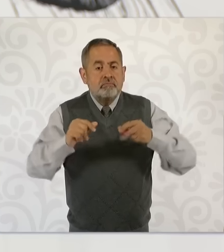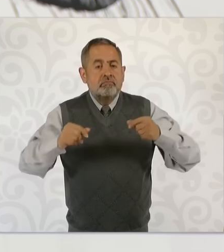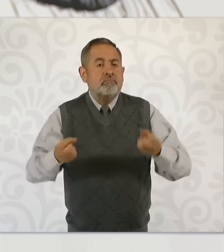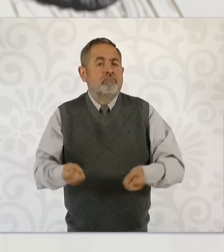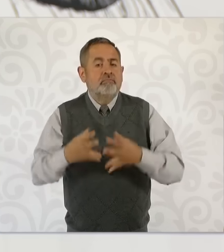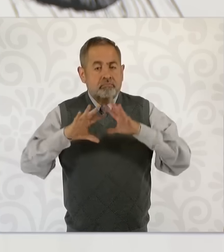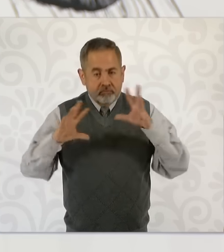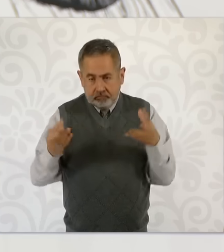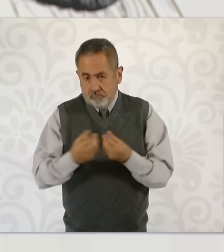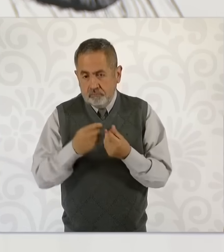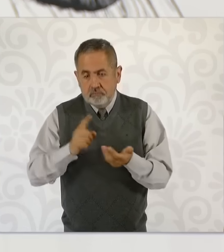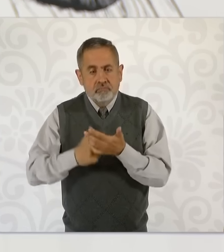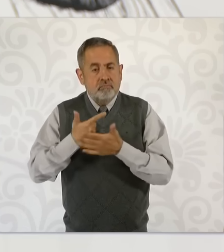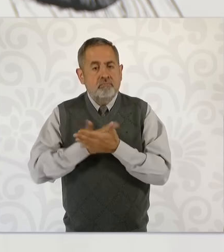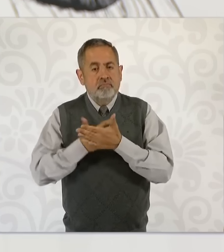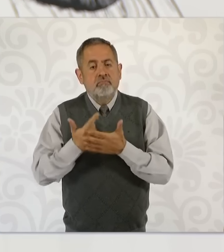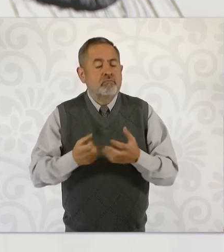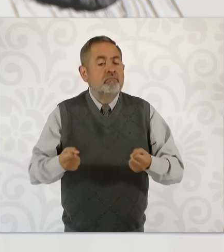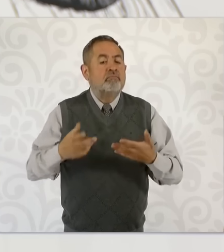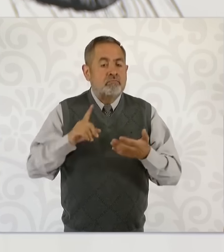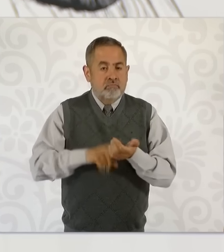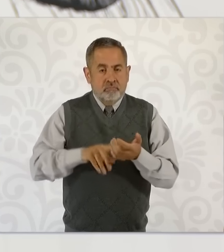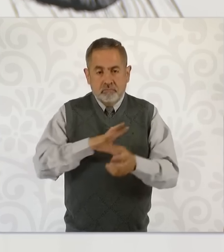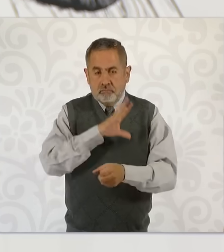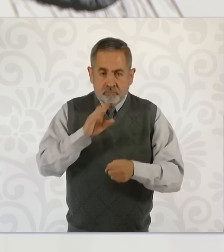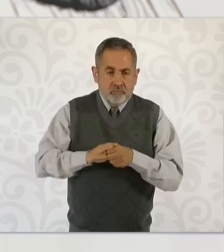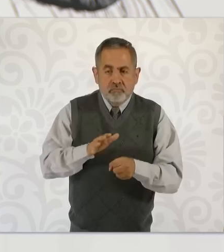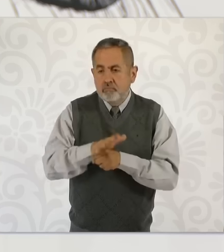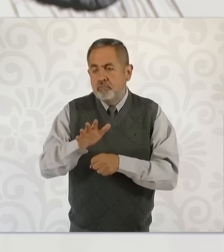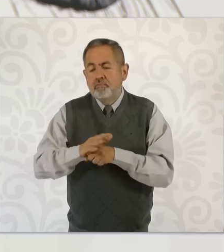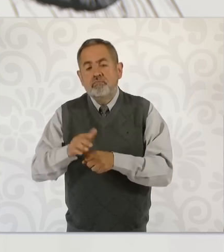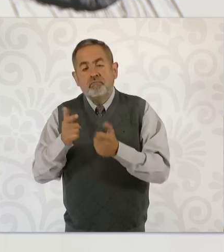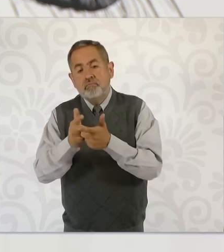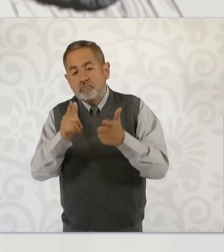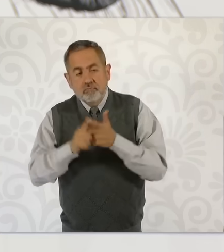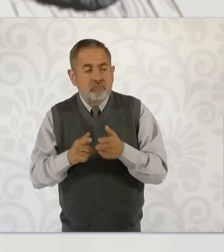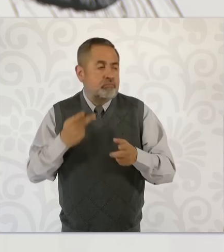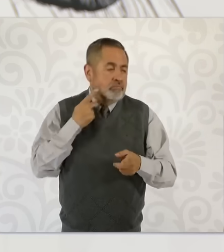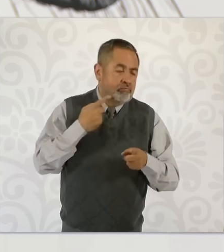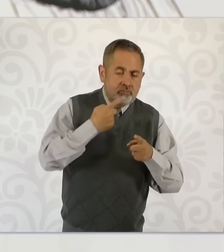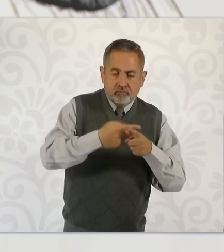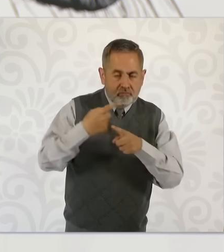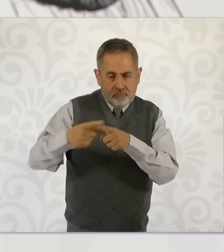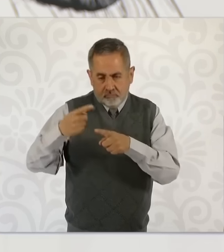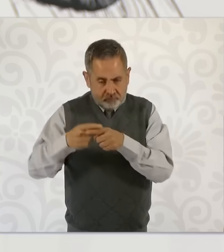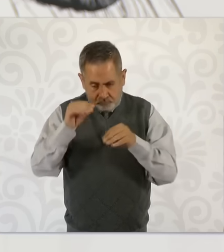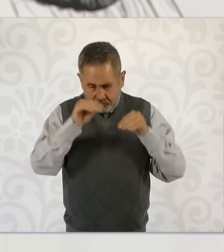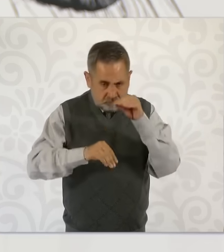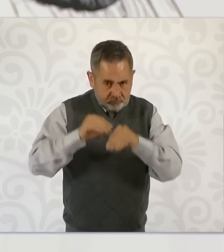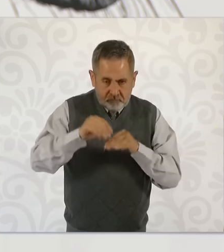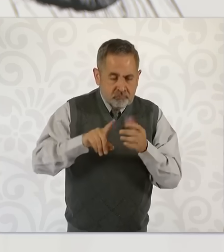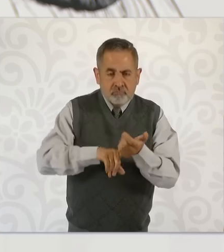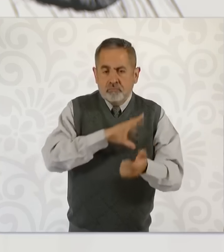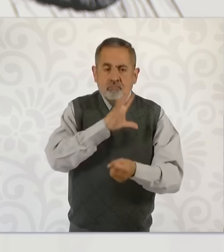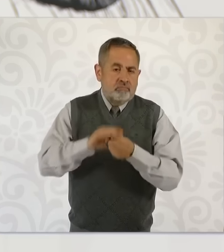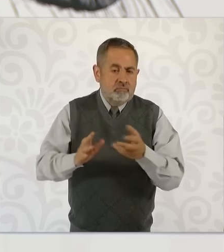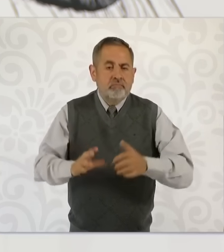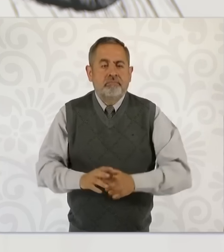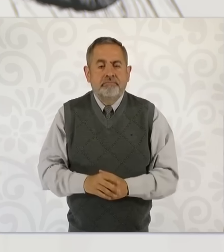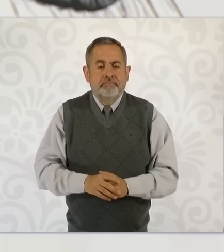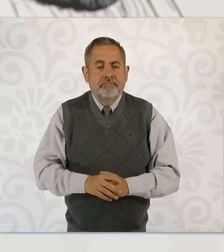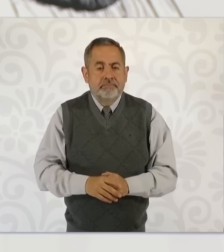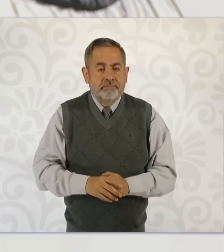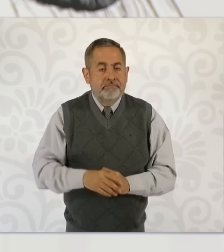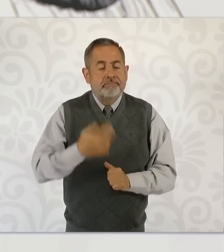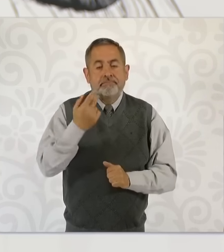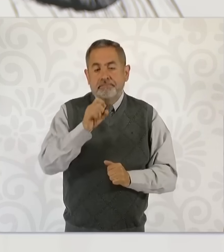el conteo de por qué partido se votó en cada uno de los puestos de elección popular.